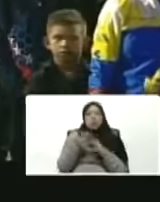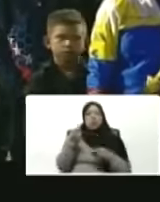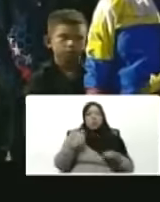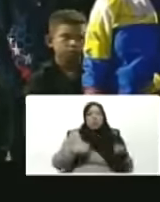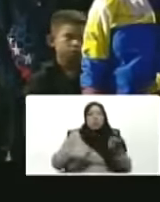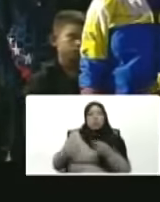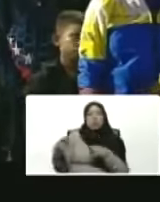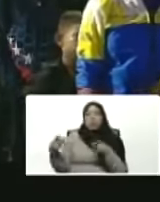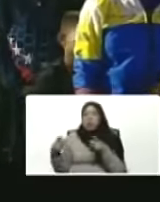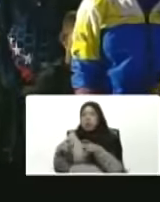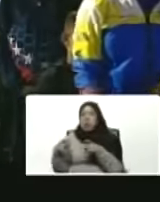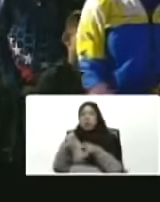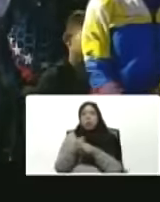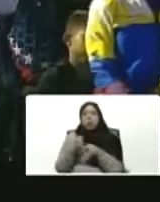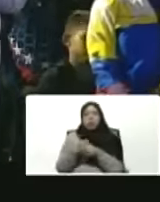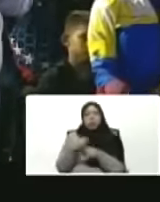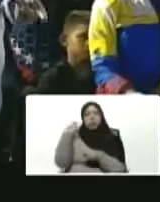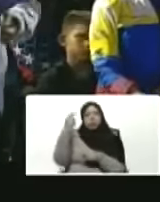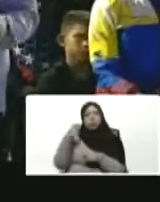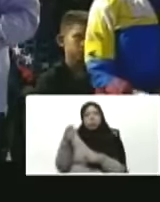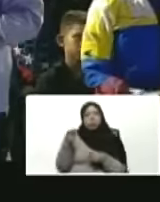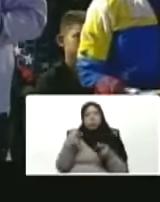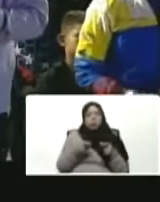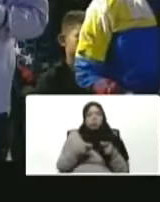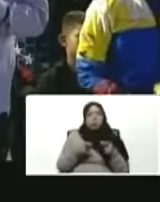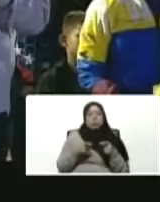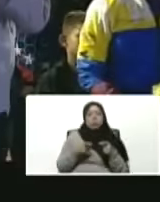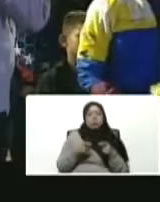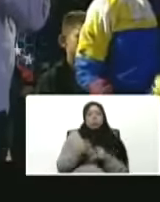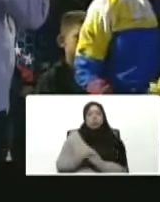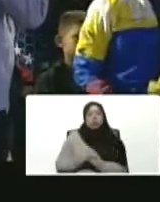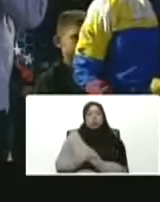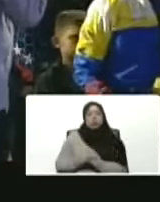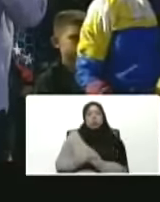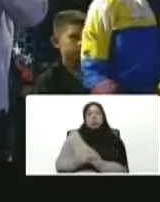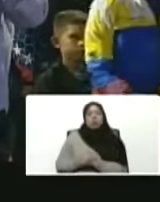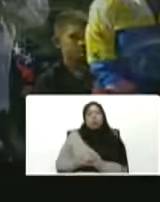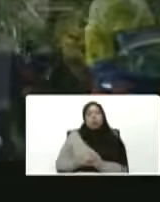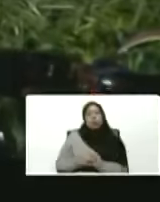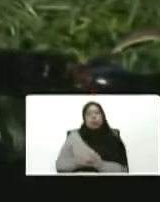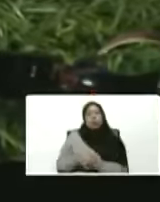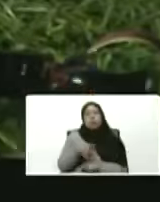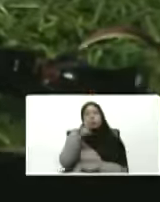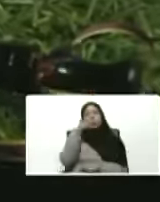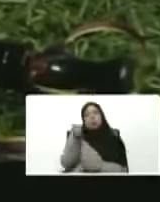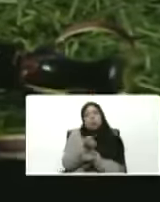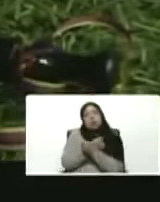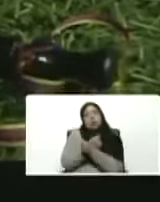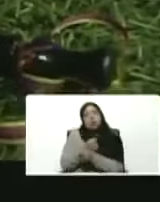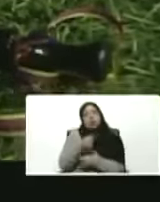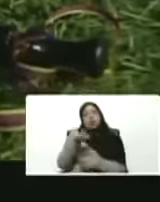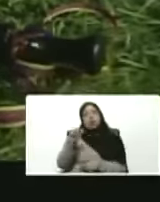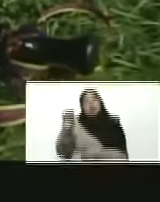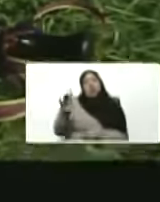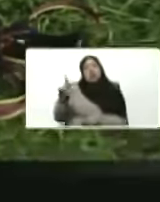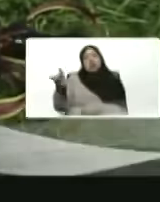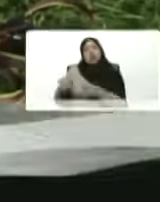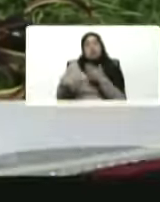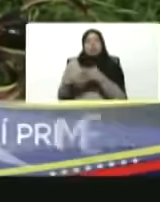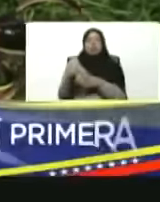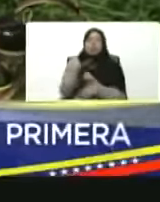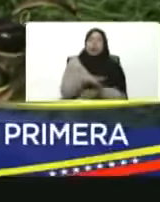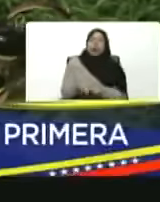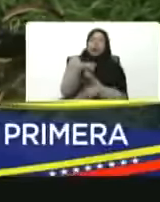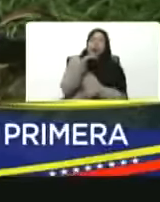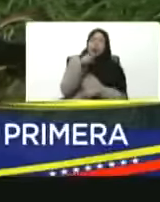un disco, grababa un cassette. Y así creció nuestro amor por Ali y por su canto.